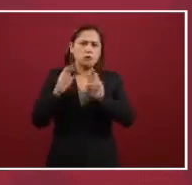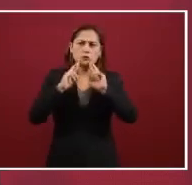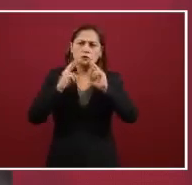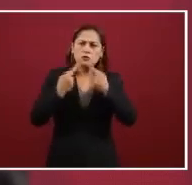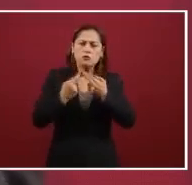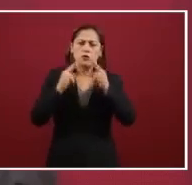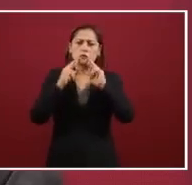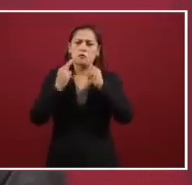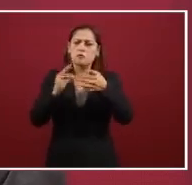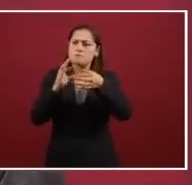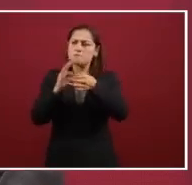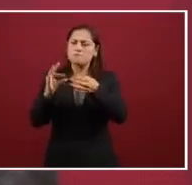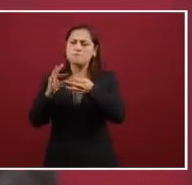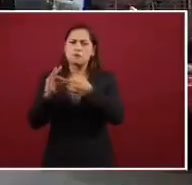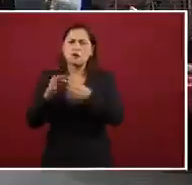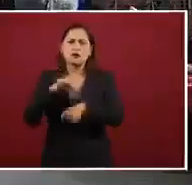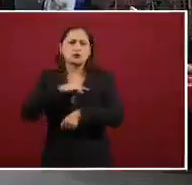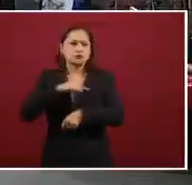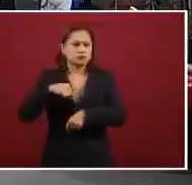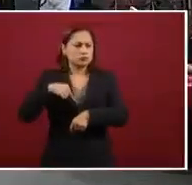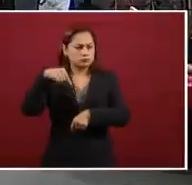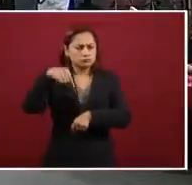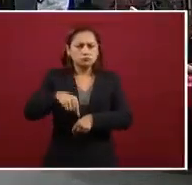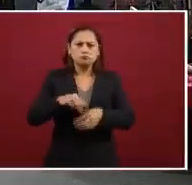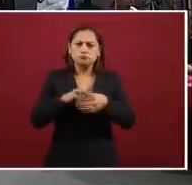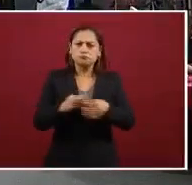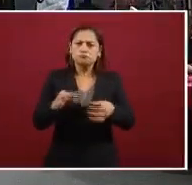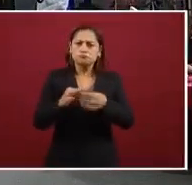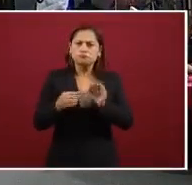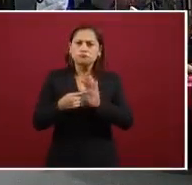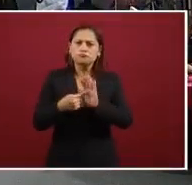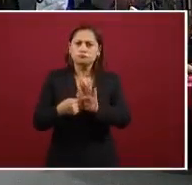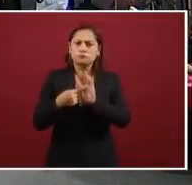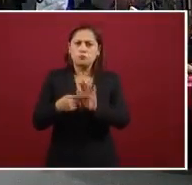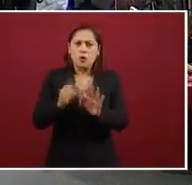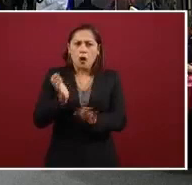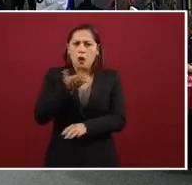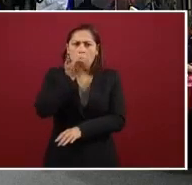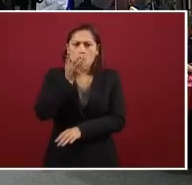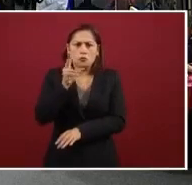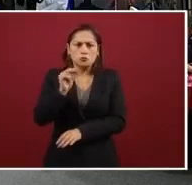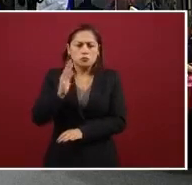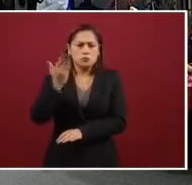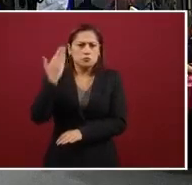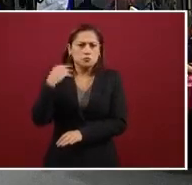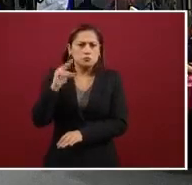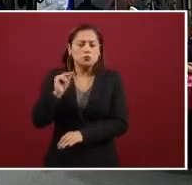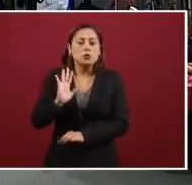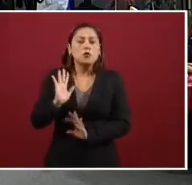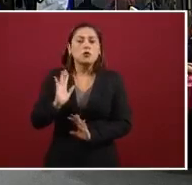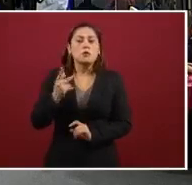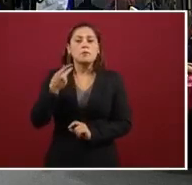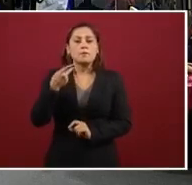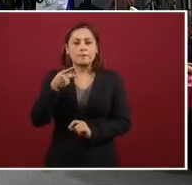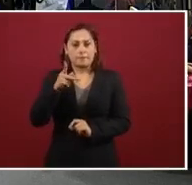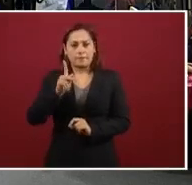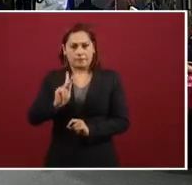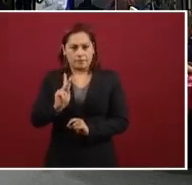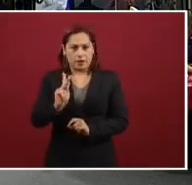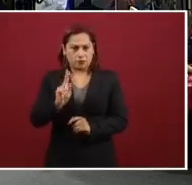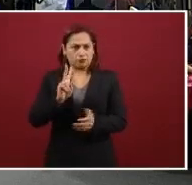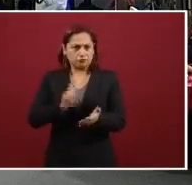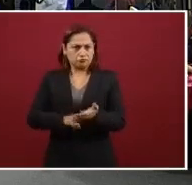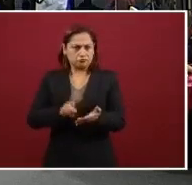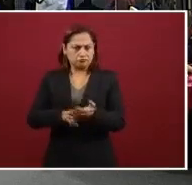informamos inmediatamente con todo detalle. Es un poco inusual, pero vale la pena, porque no puedes tú comprometerte a apoyar algo si no